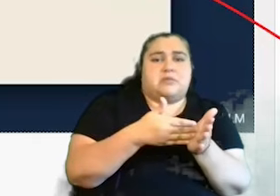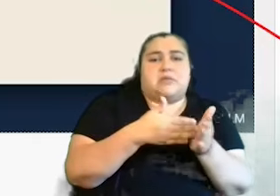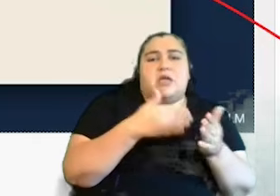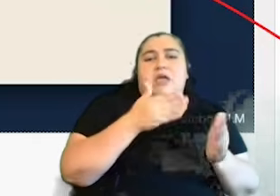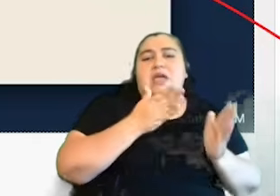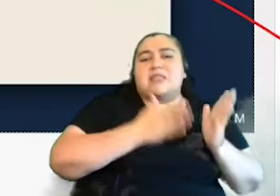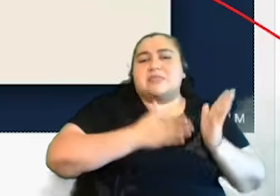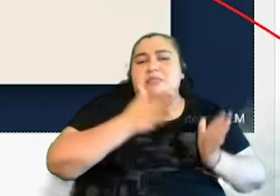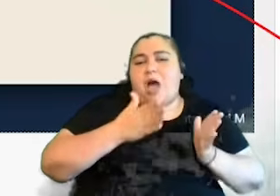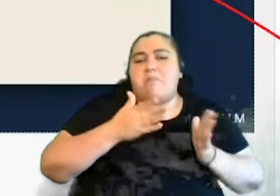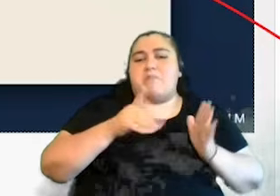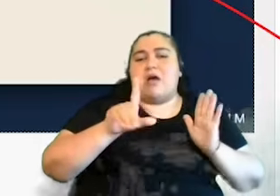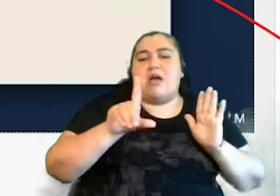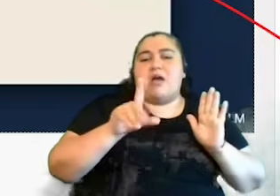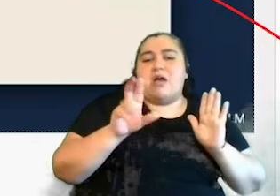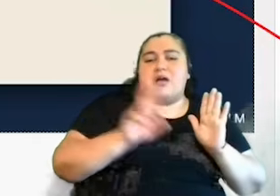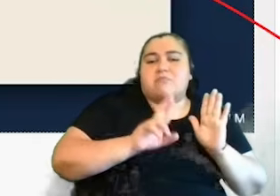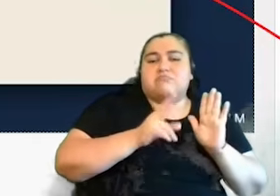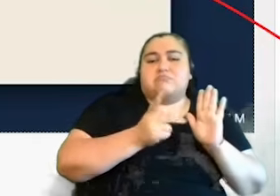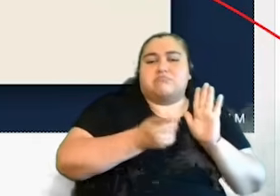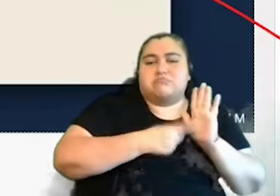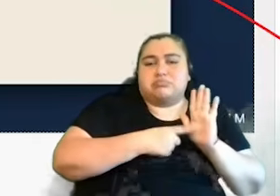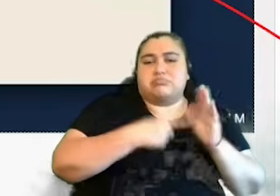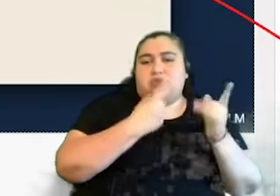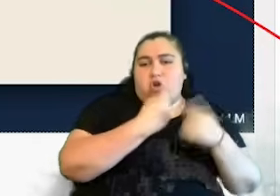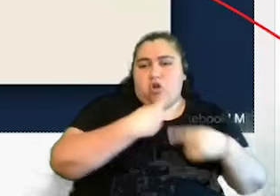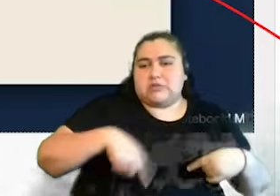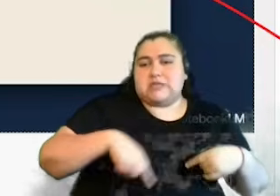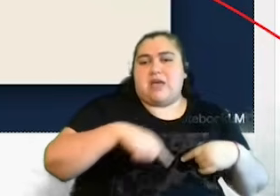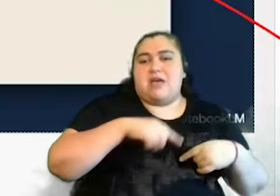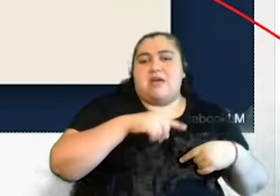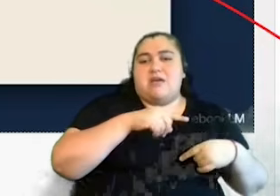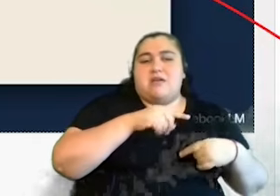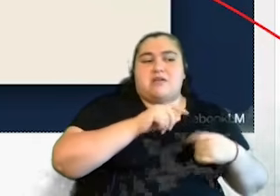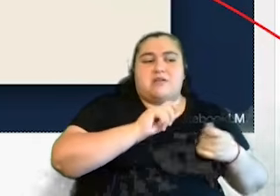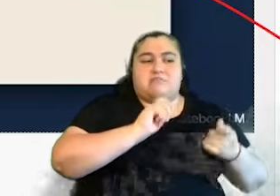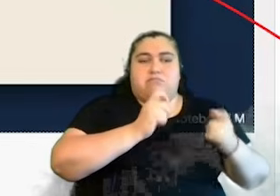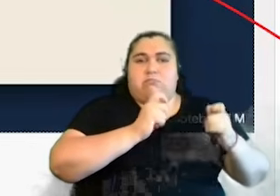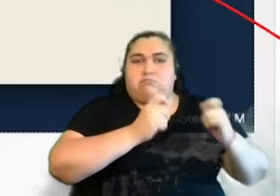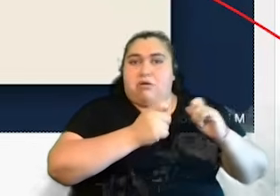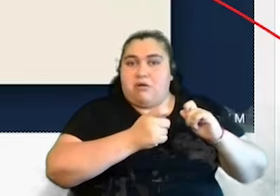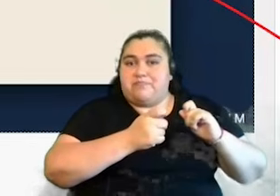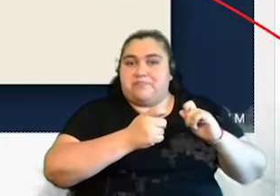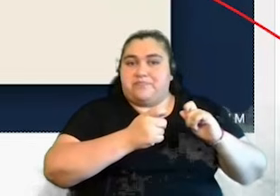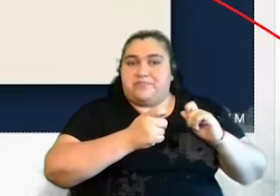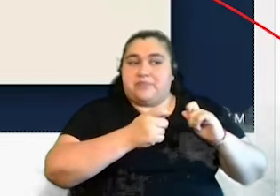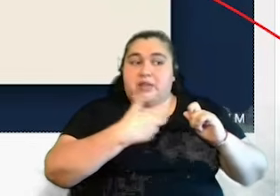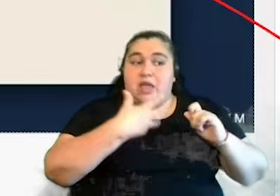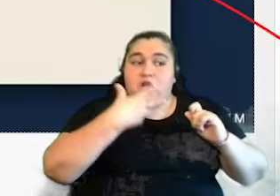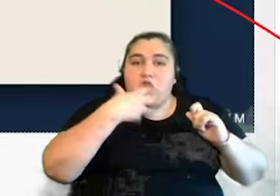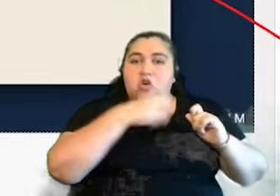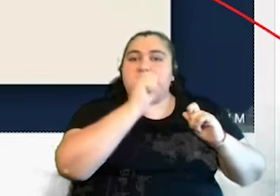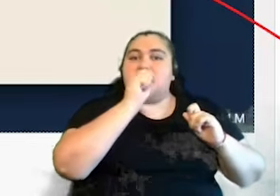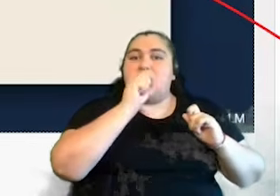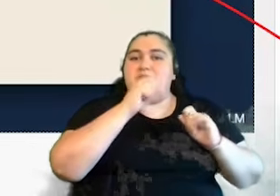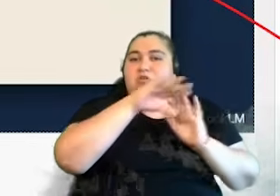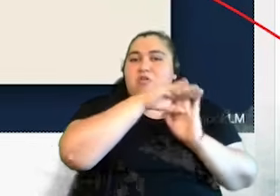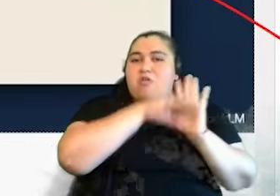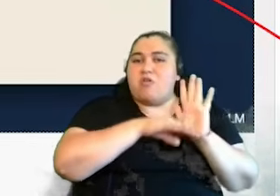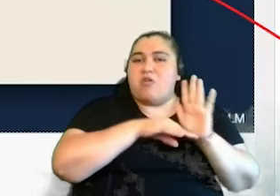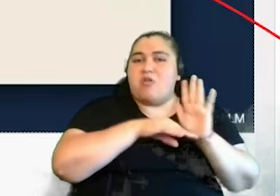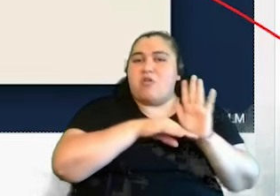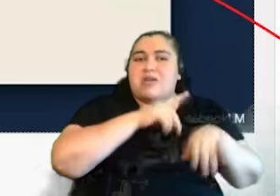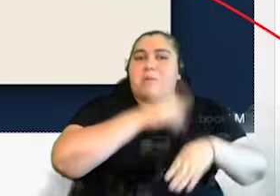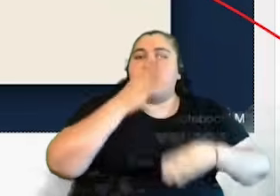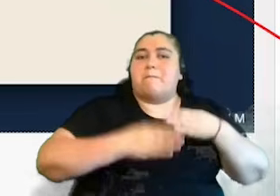de moratoria o de blanqueo, nos encontrábamos con que la prescripción penal estaba ocurriendo antes